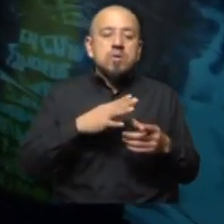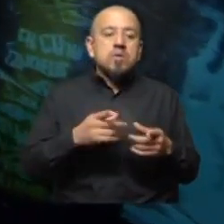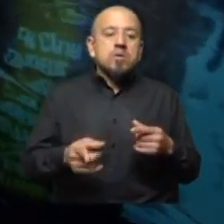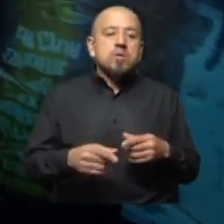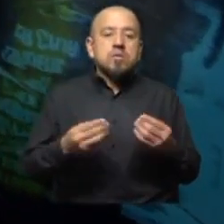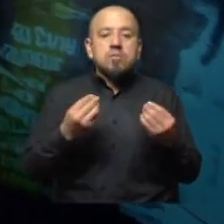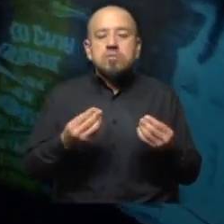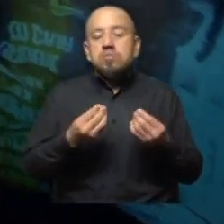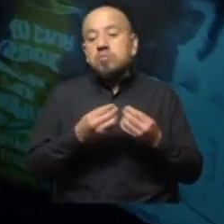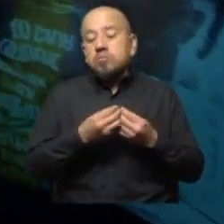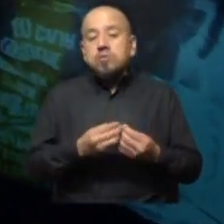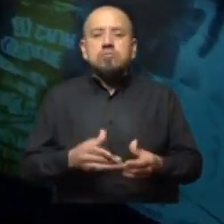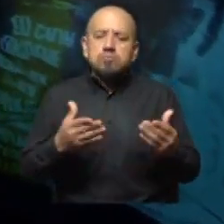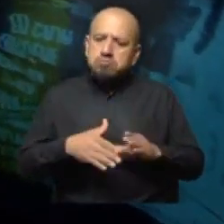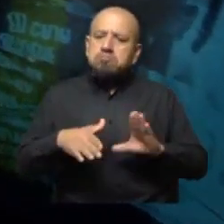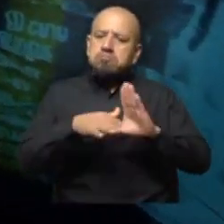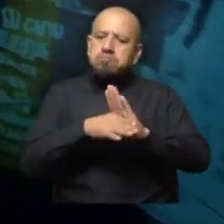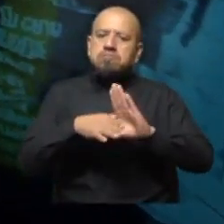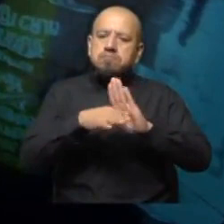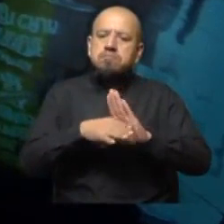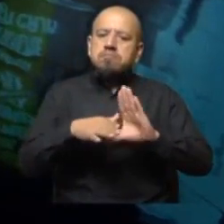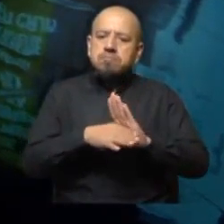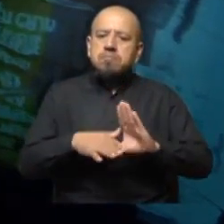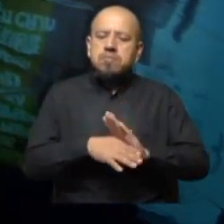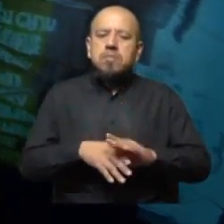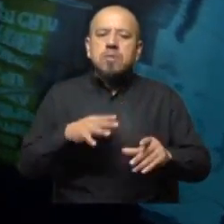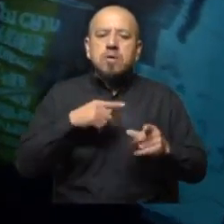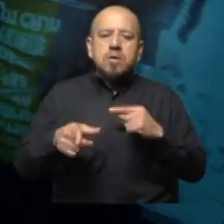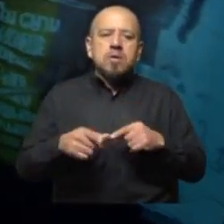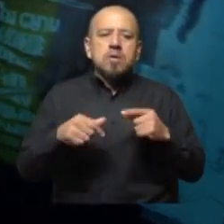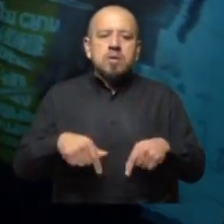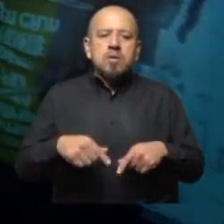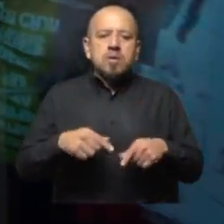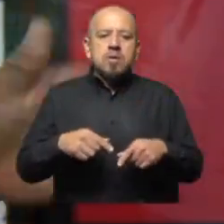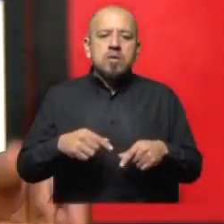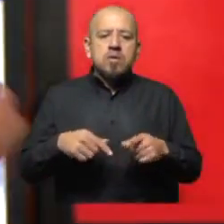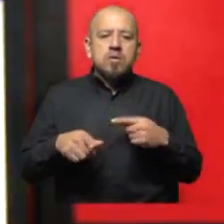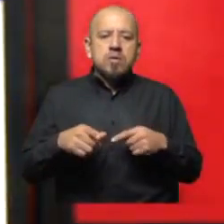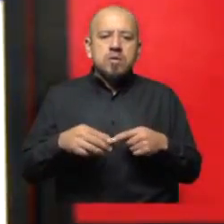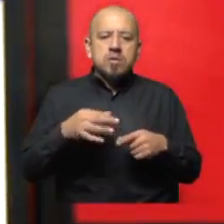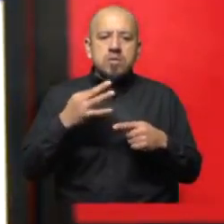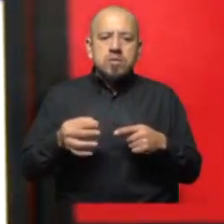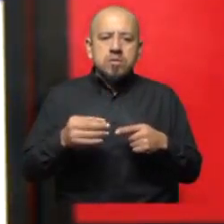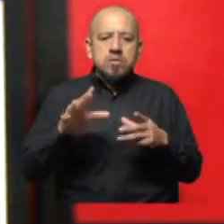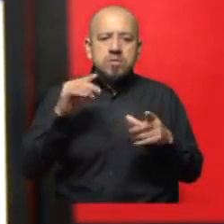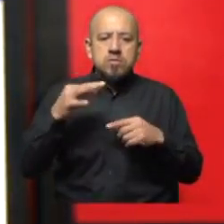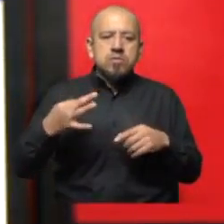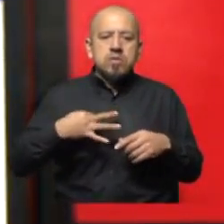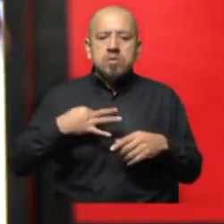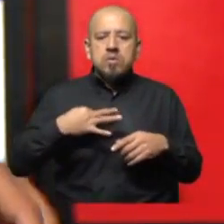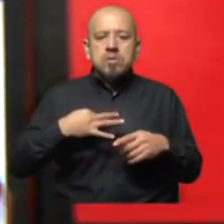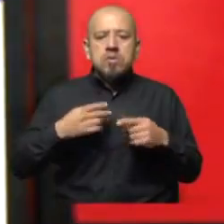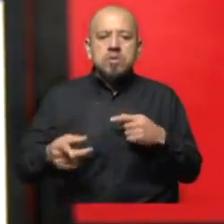de las coincidencias esas tan fantásticas de este programa como estoy escuchando sobre su vida y me siento muy